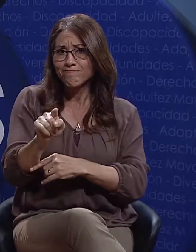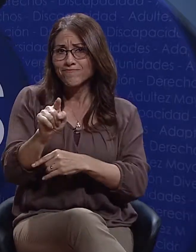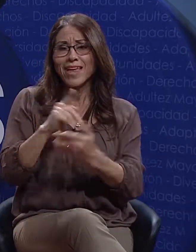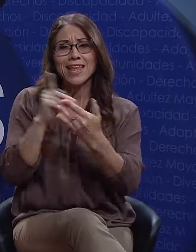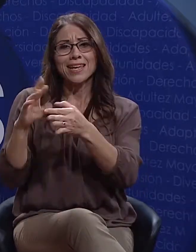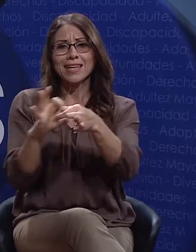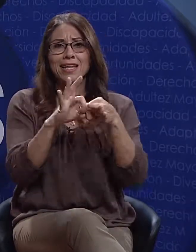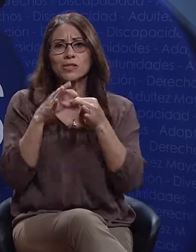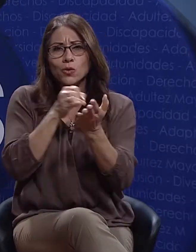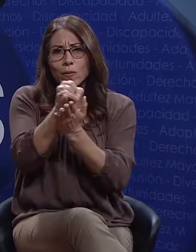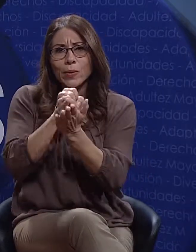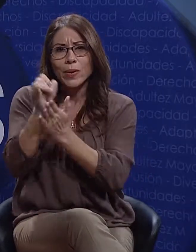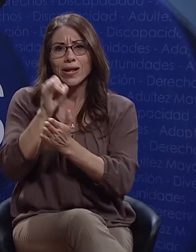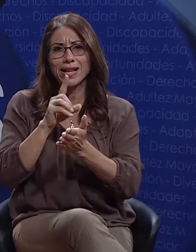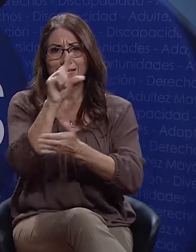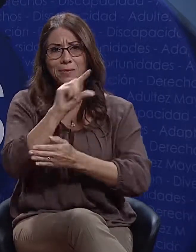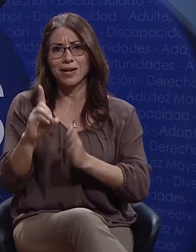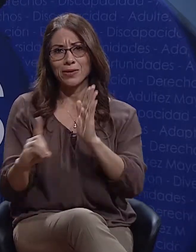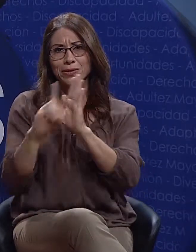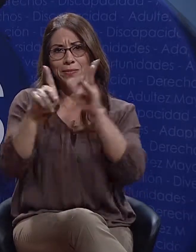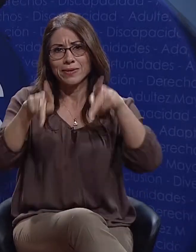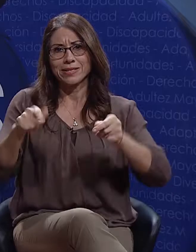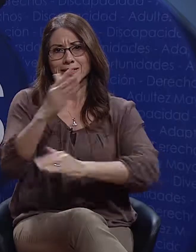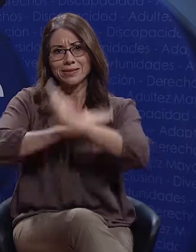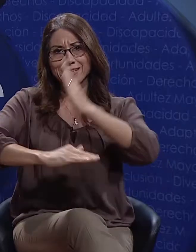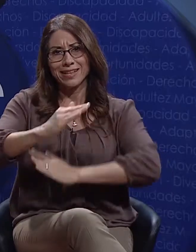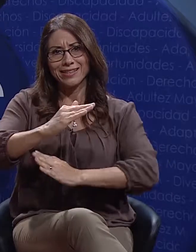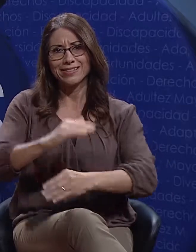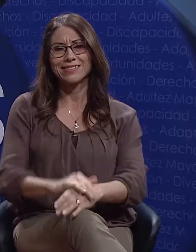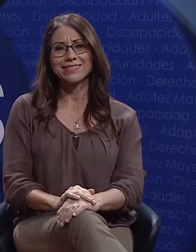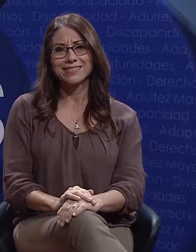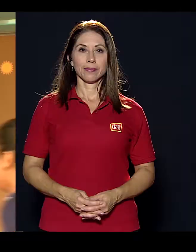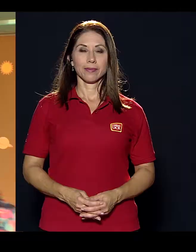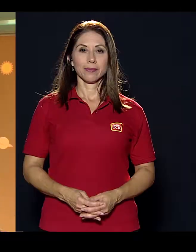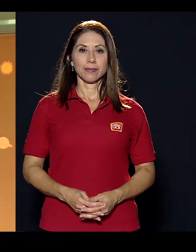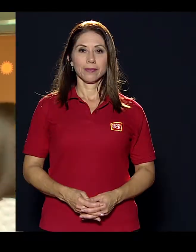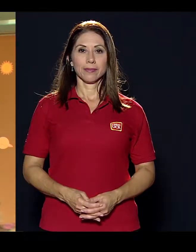Nexus lo averiguó en la Semana de los Derechos de las Personas con Discapacidad.